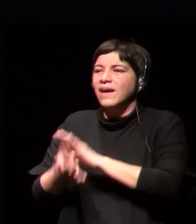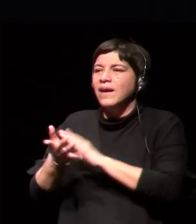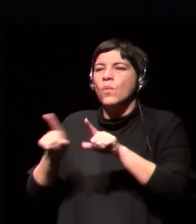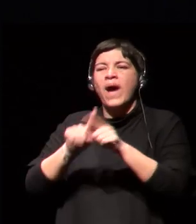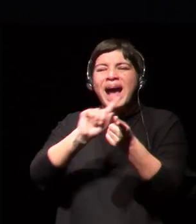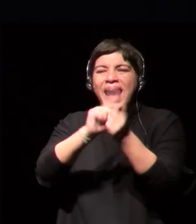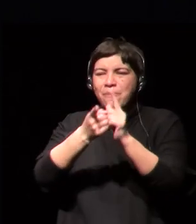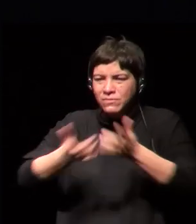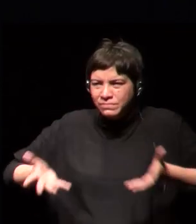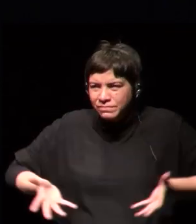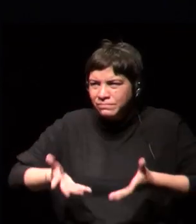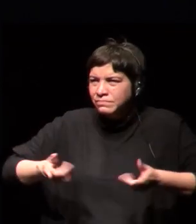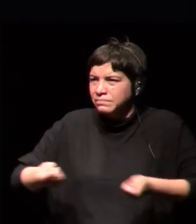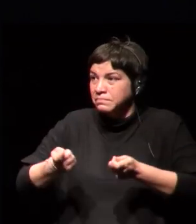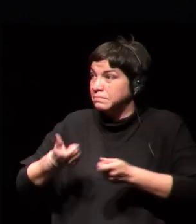diapositivas? ¿Sí?